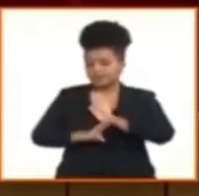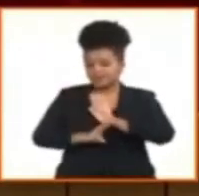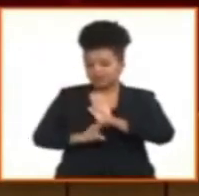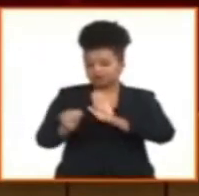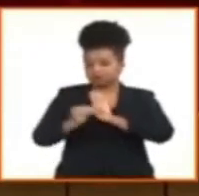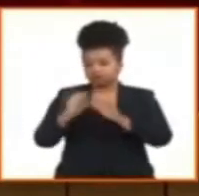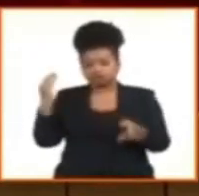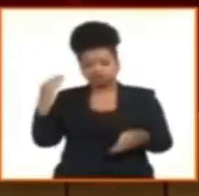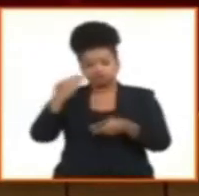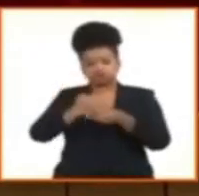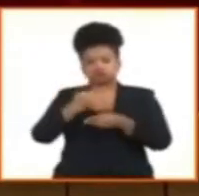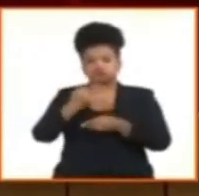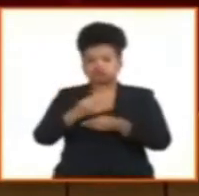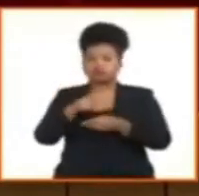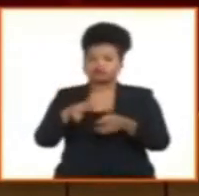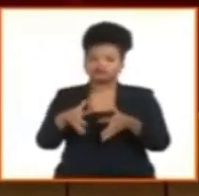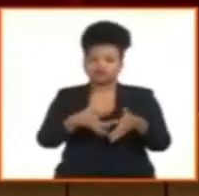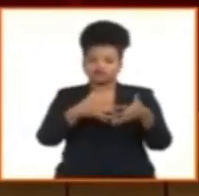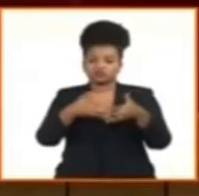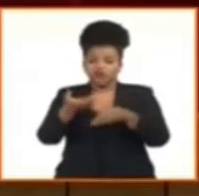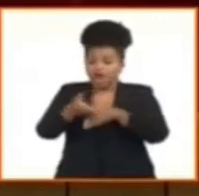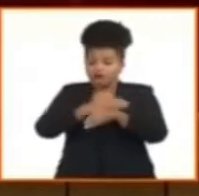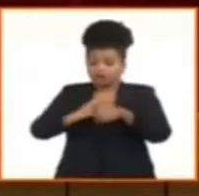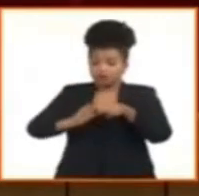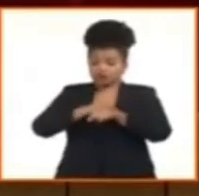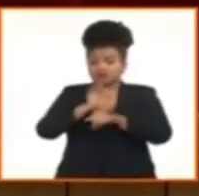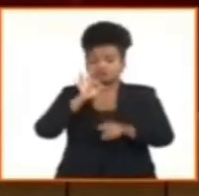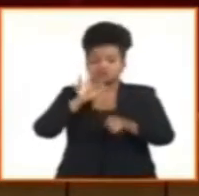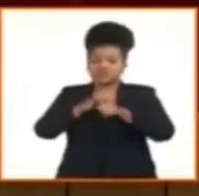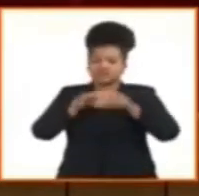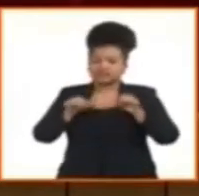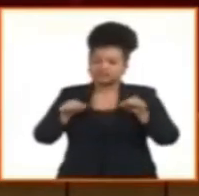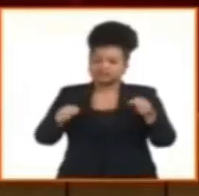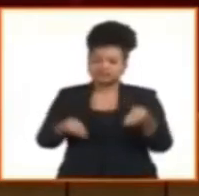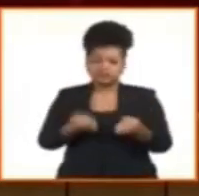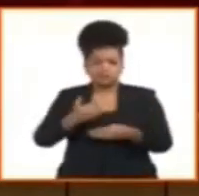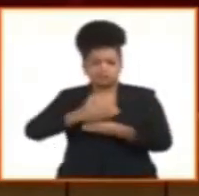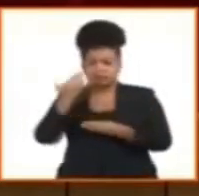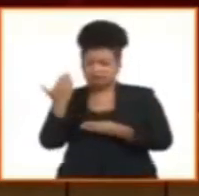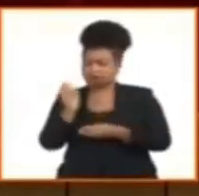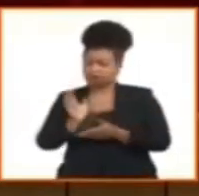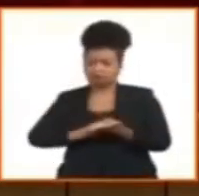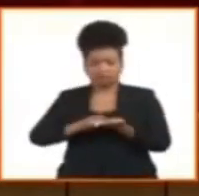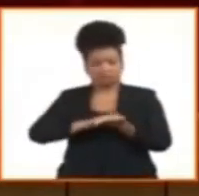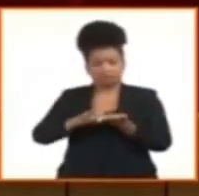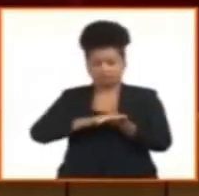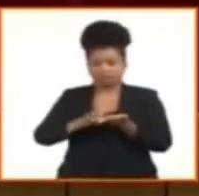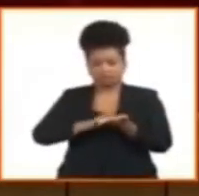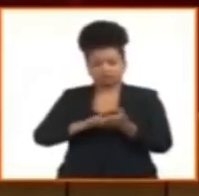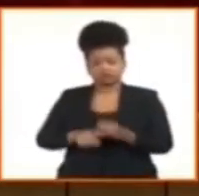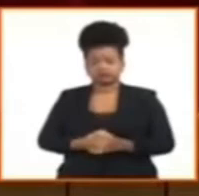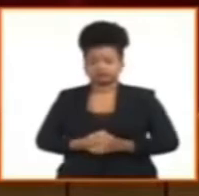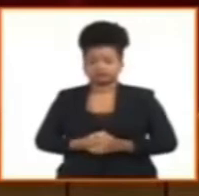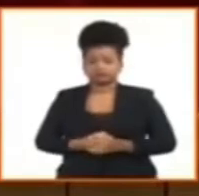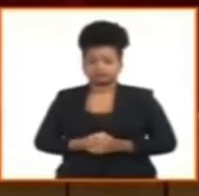de que se declarara la emergencia sanitaria mundial y no fueron levantadas ni en las peores horas de enfrentamiento a la pandemia.